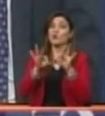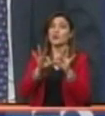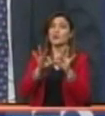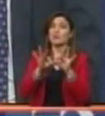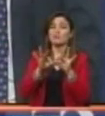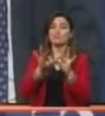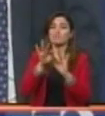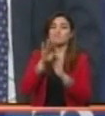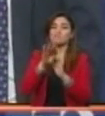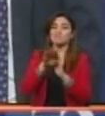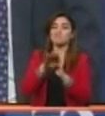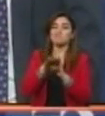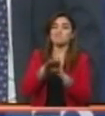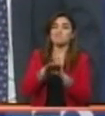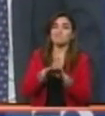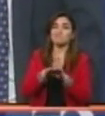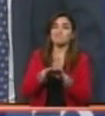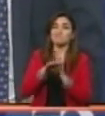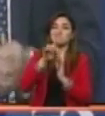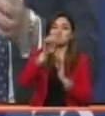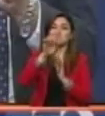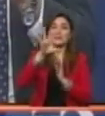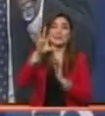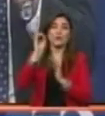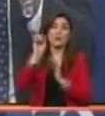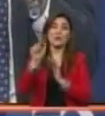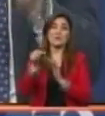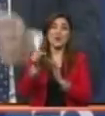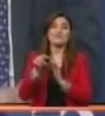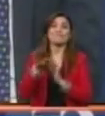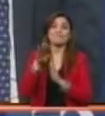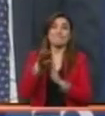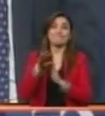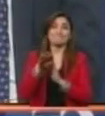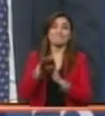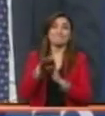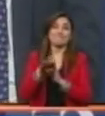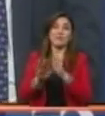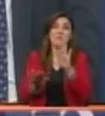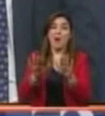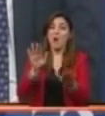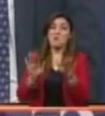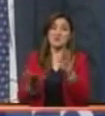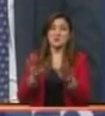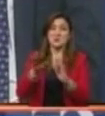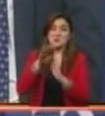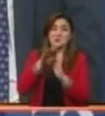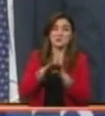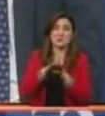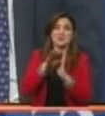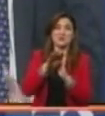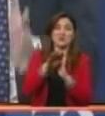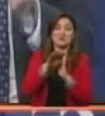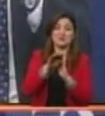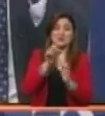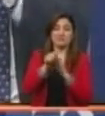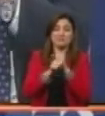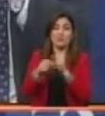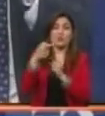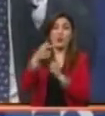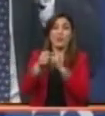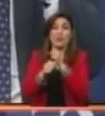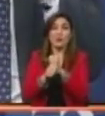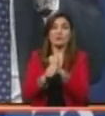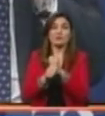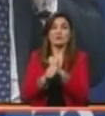que ir disminuyendo. Estos 150 mil tendrán que ir disminuyendo por acá en los siguientes años, aunque hay que